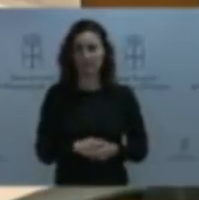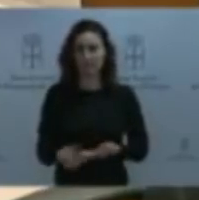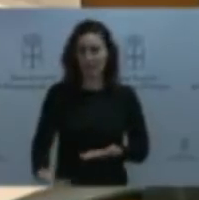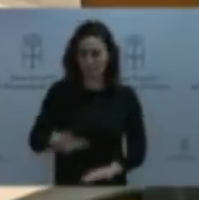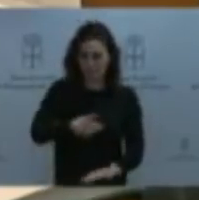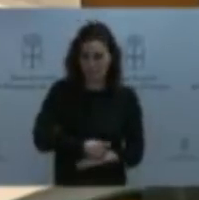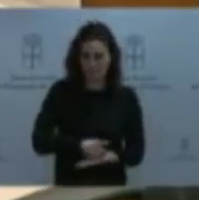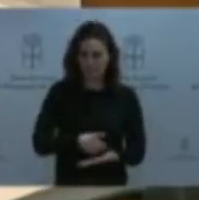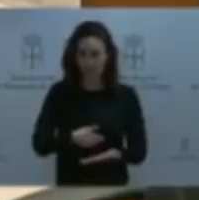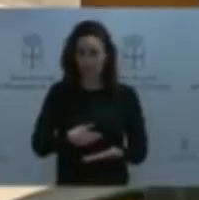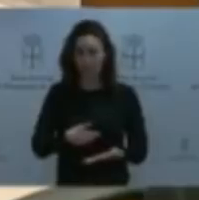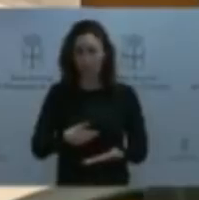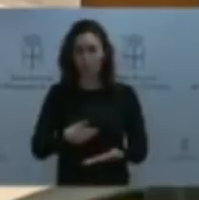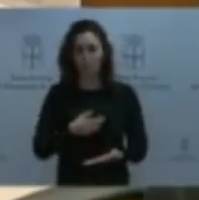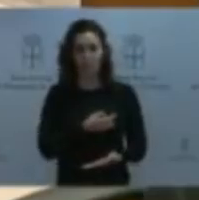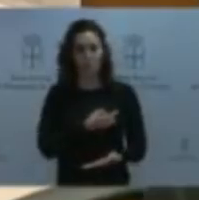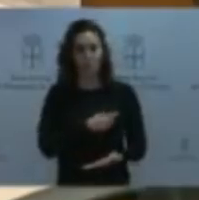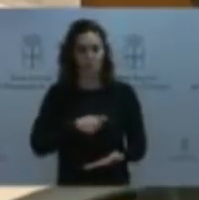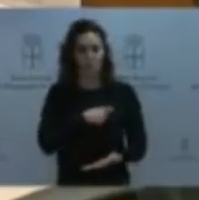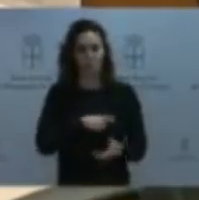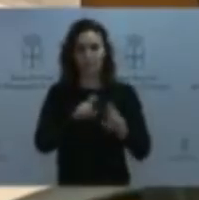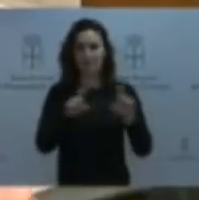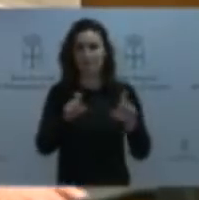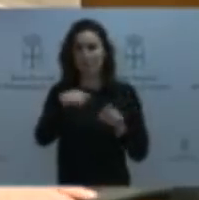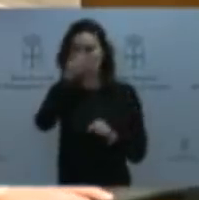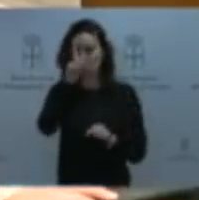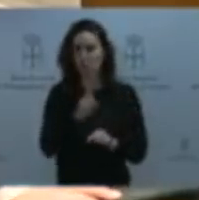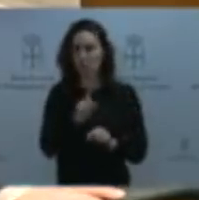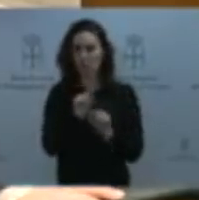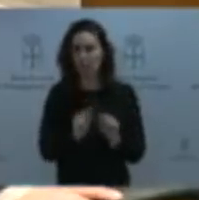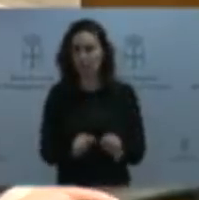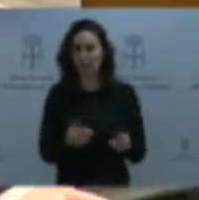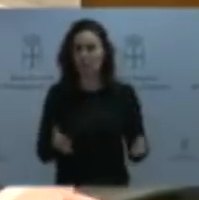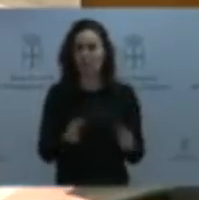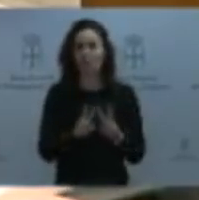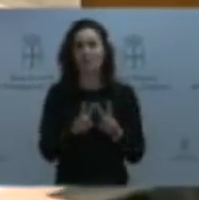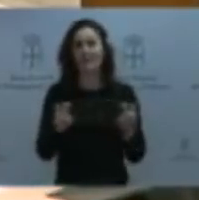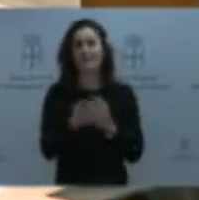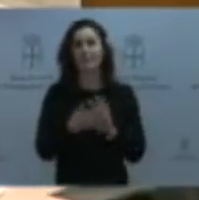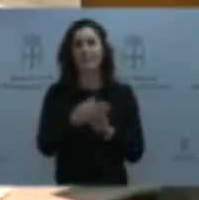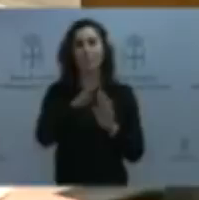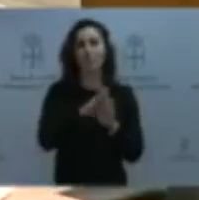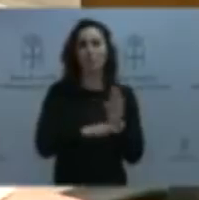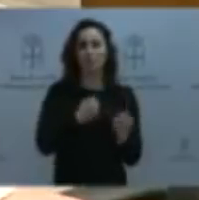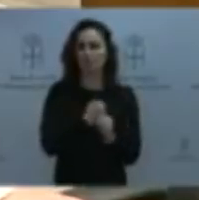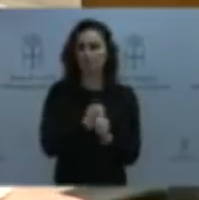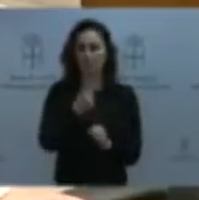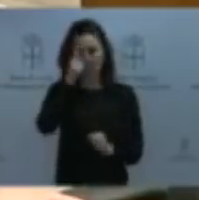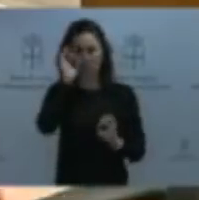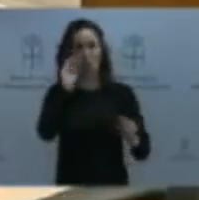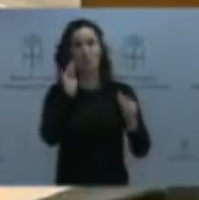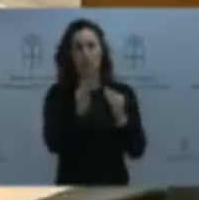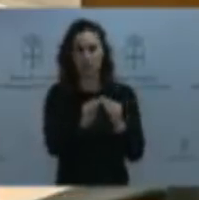Respecto del asunto de las condiciones laborales, naturalmente compartimos con